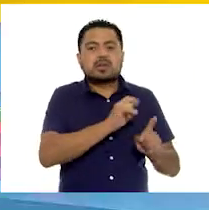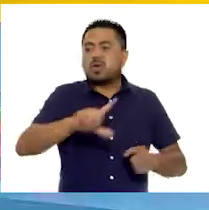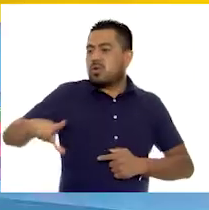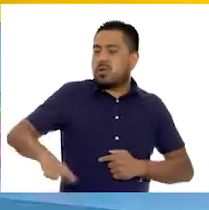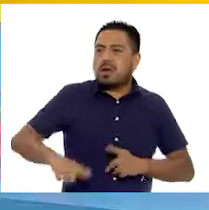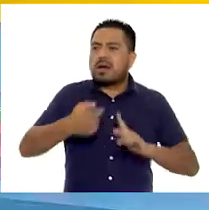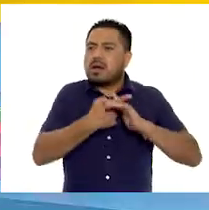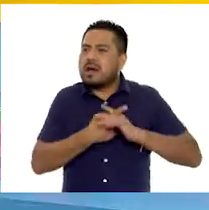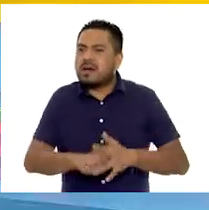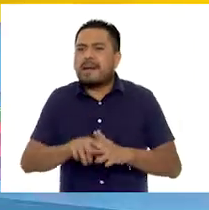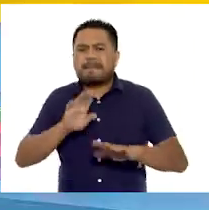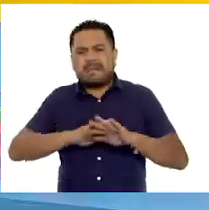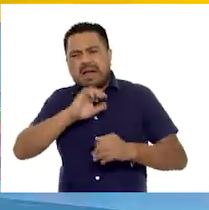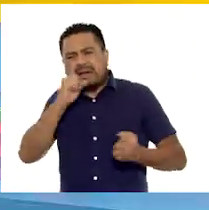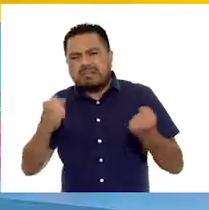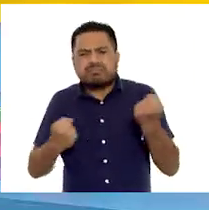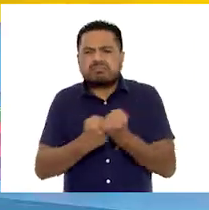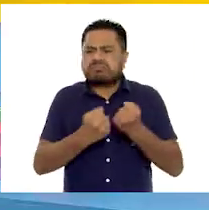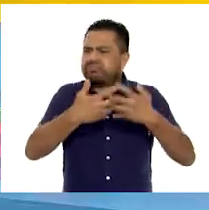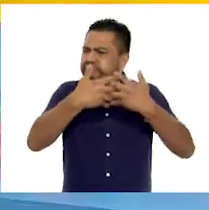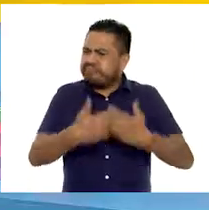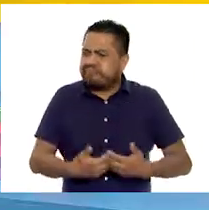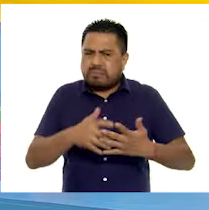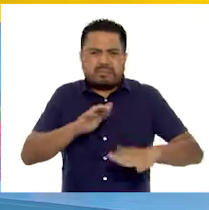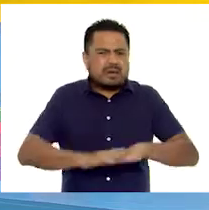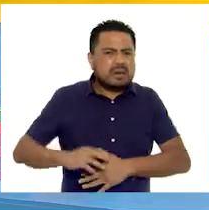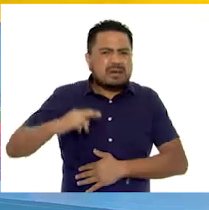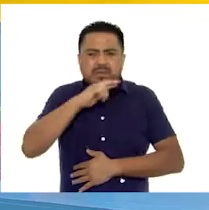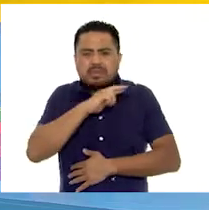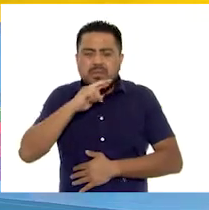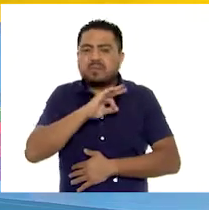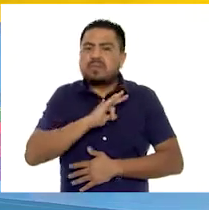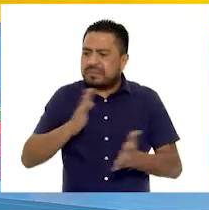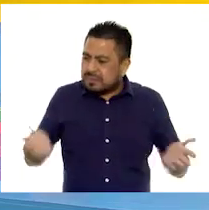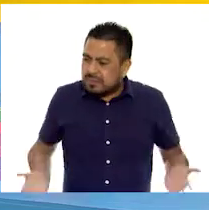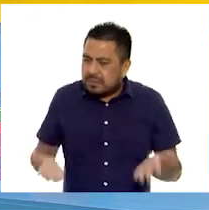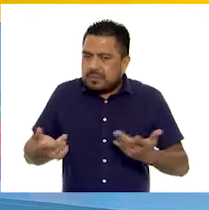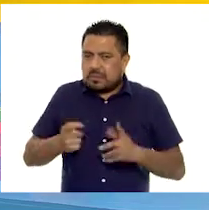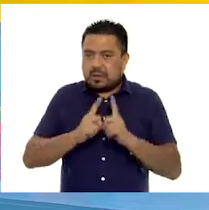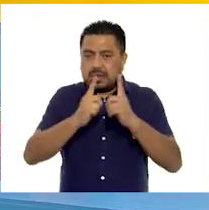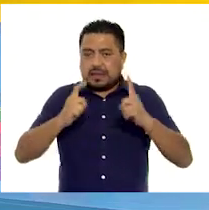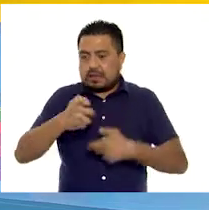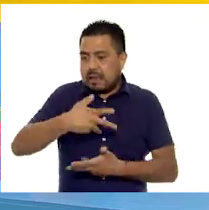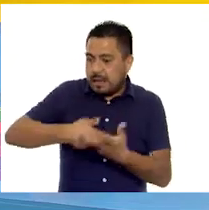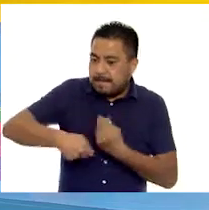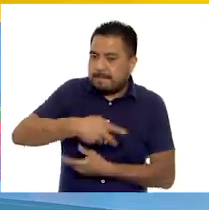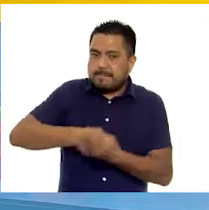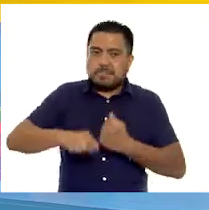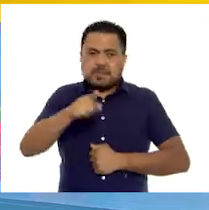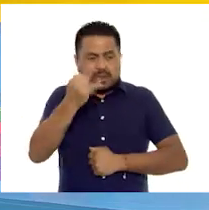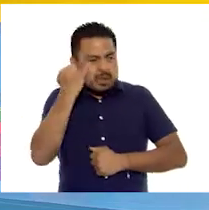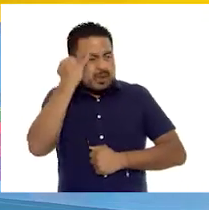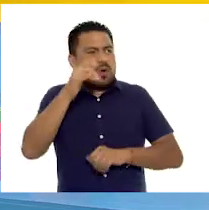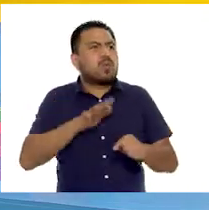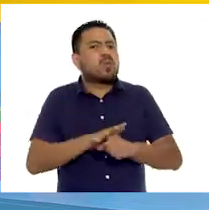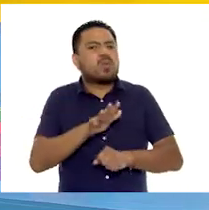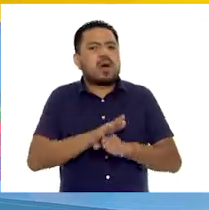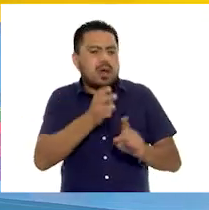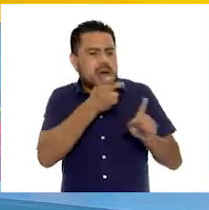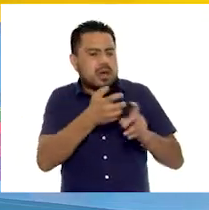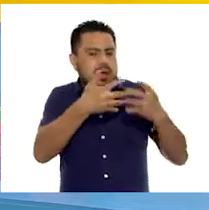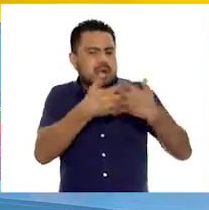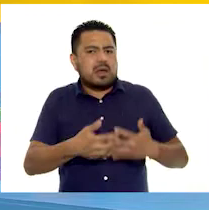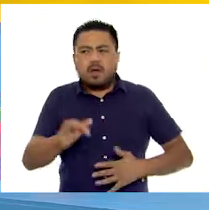comenzaron a fortalecer las industrias que más rápidamente podían impulsar el desarrollo económico te imaginas cuál de estas industrias